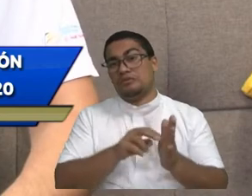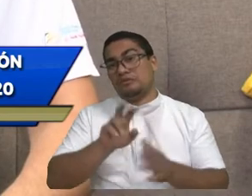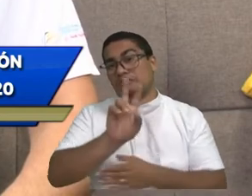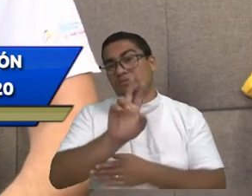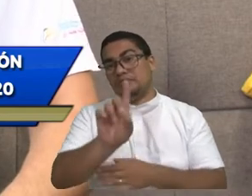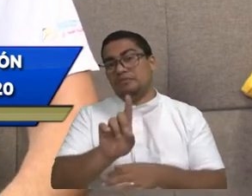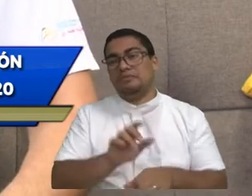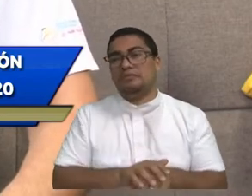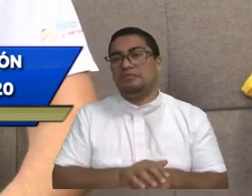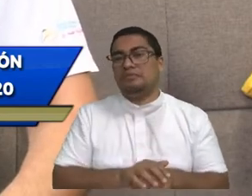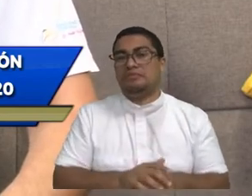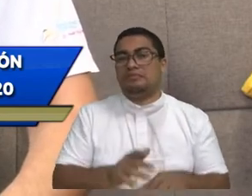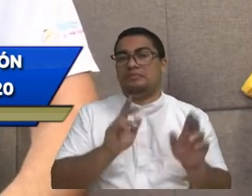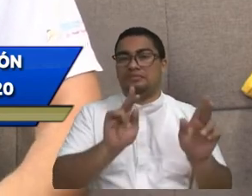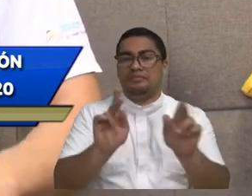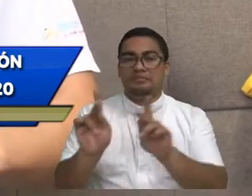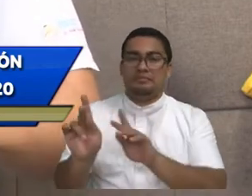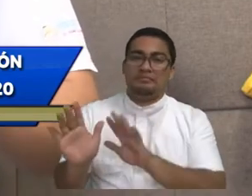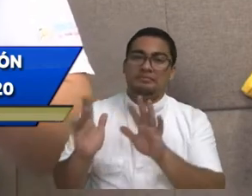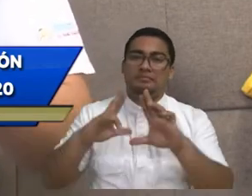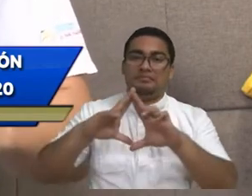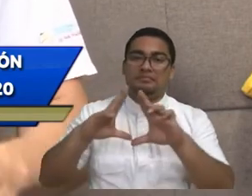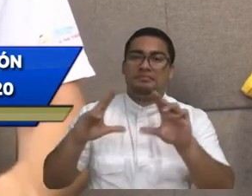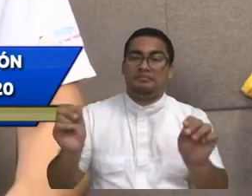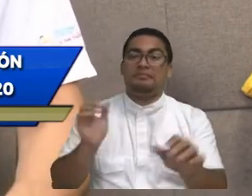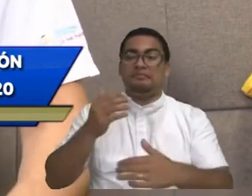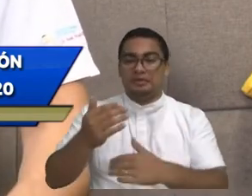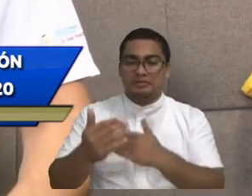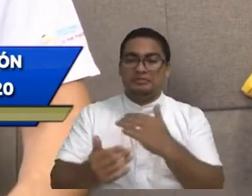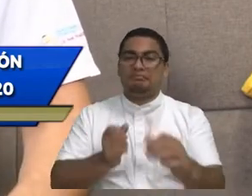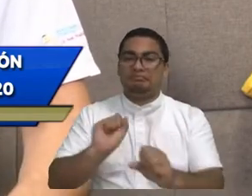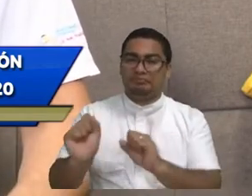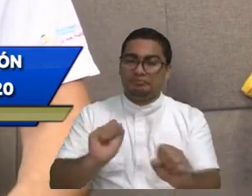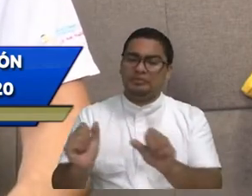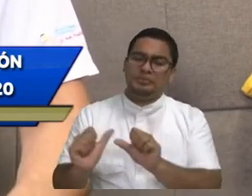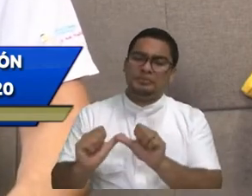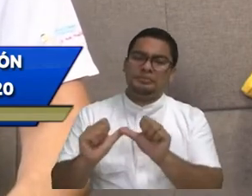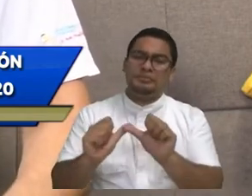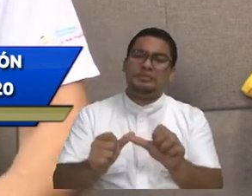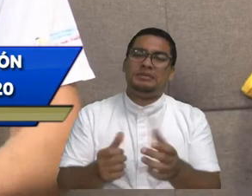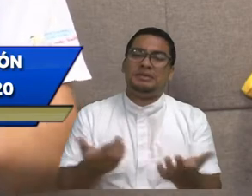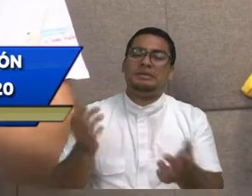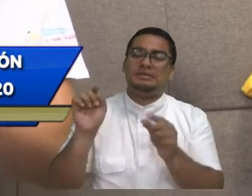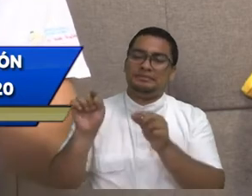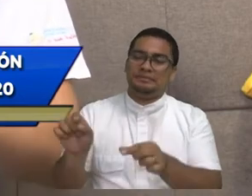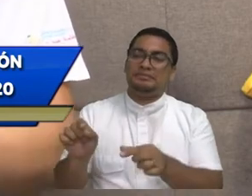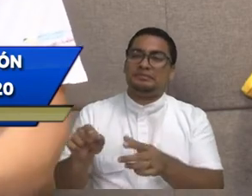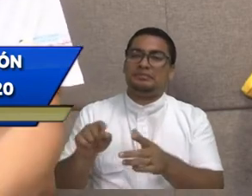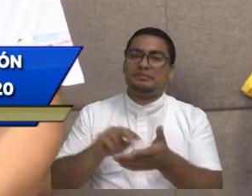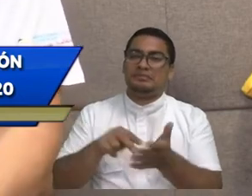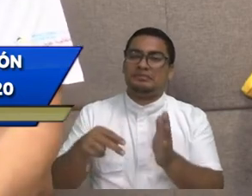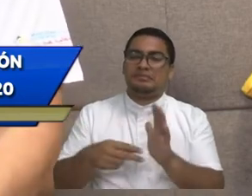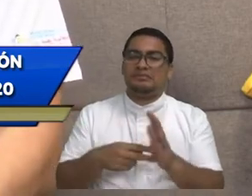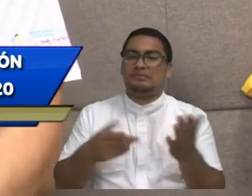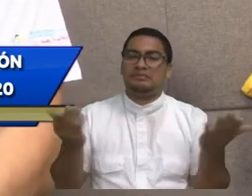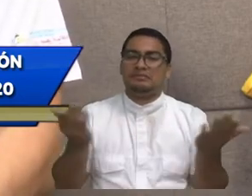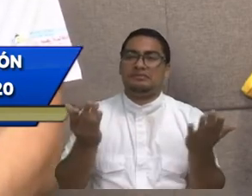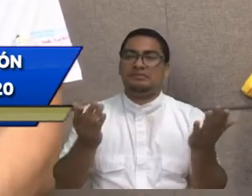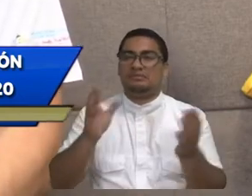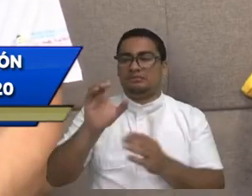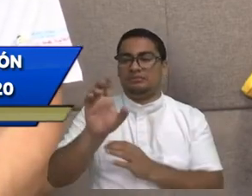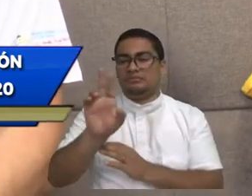a la población entonces este es un proceso dinámico que no que no se detiene por no ser por ahí estamos en lo que es la parte curricular